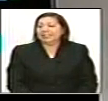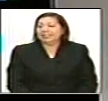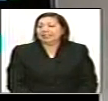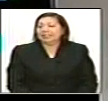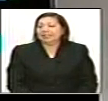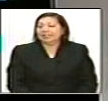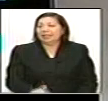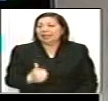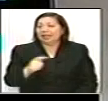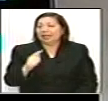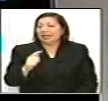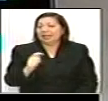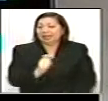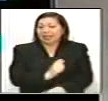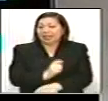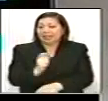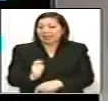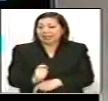Ate,